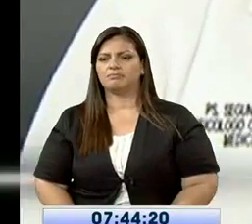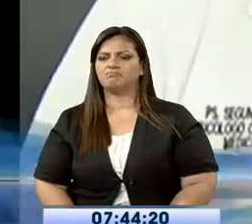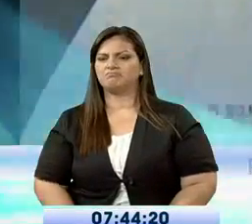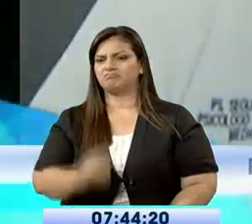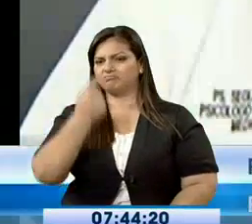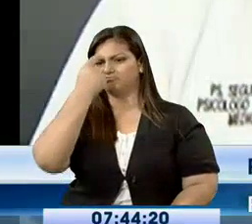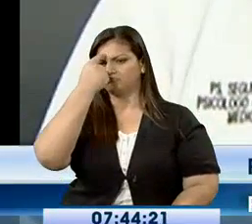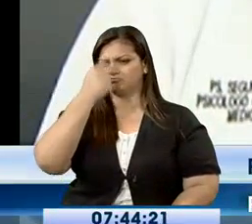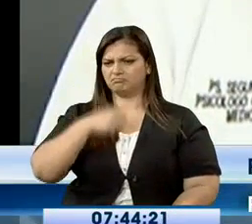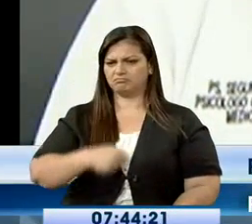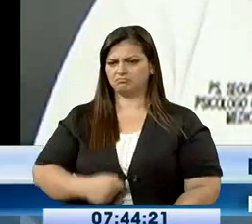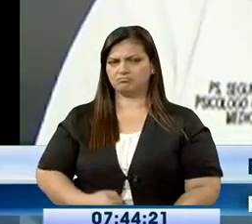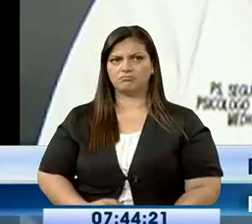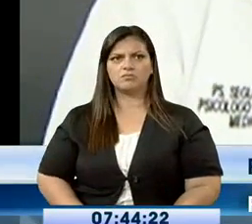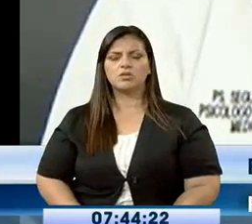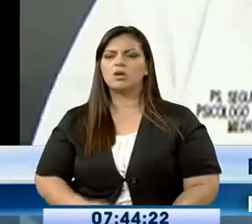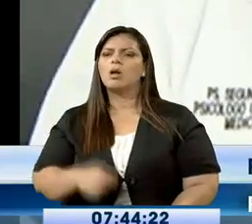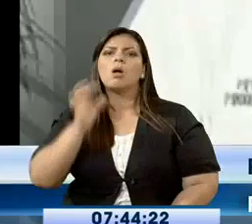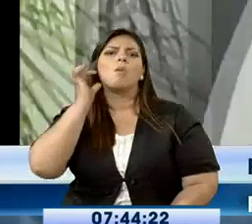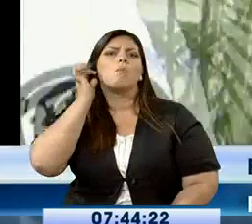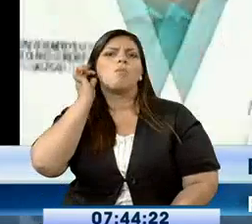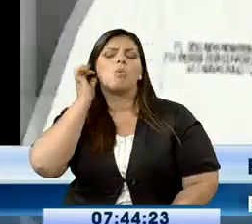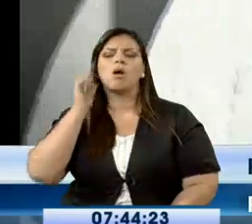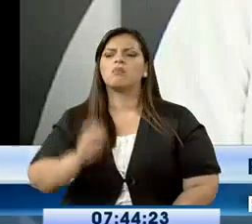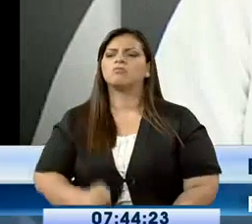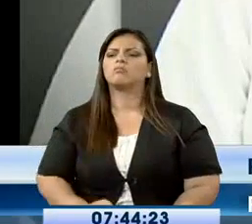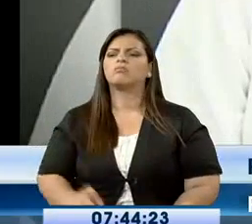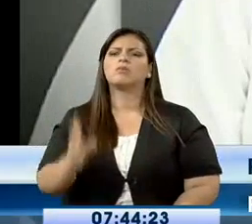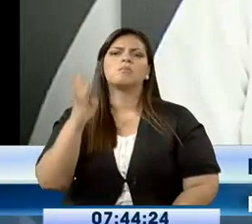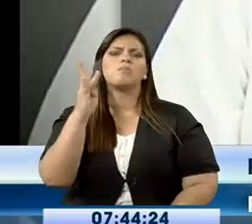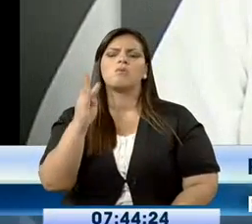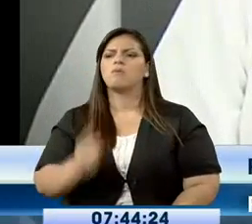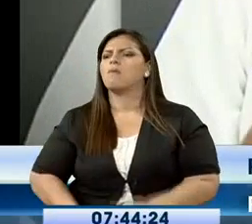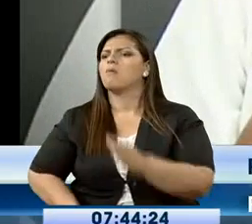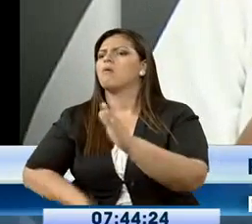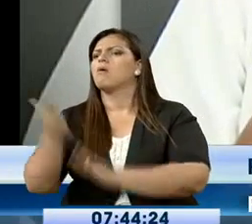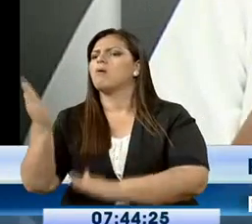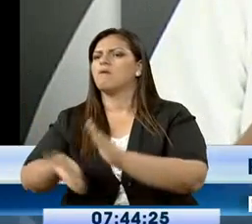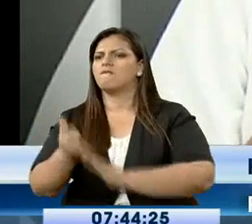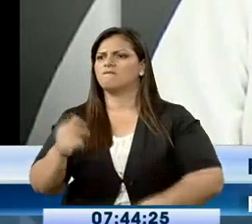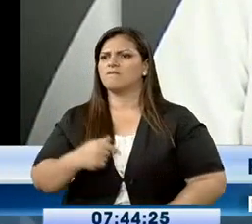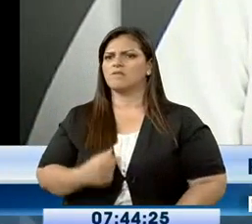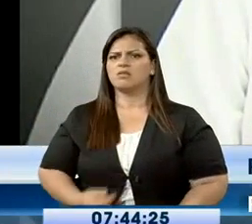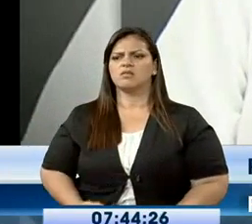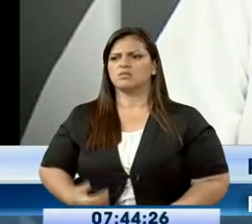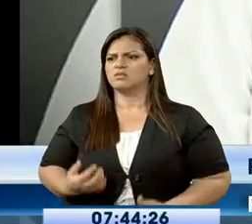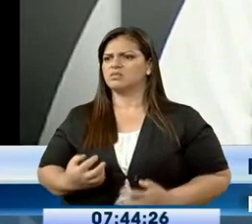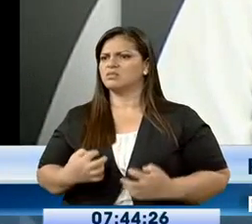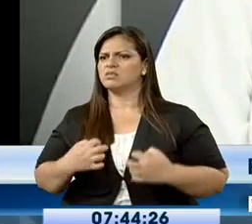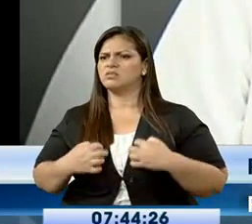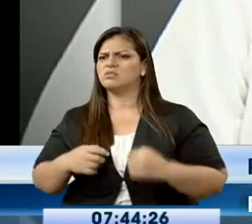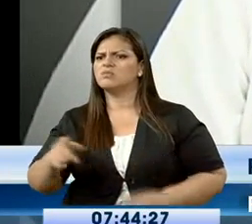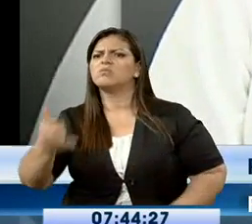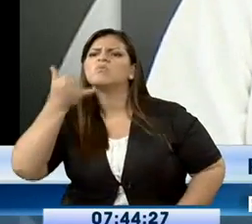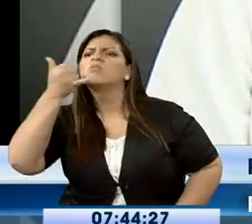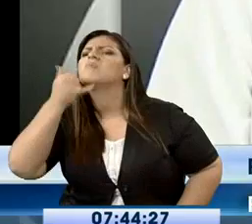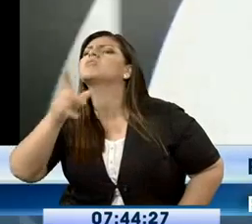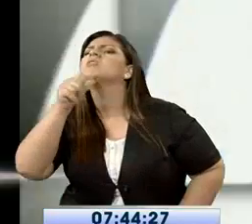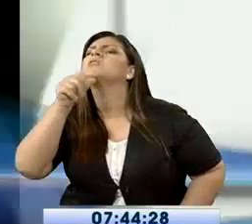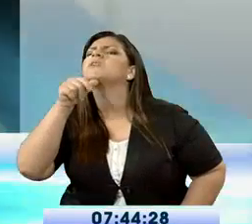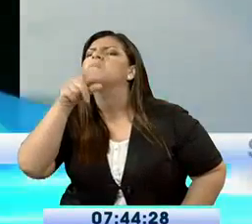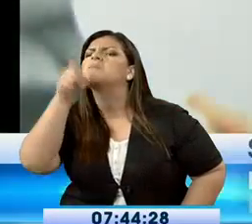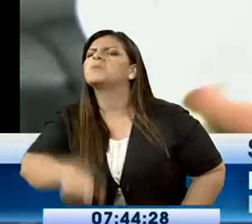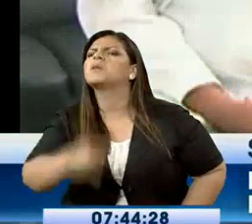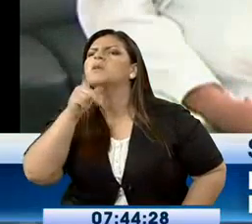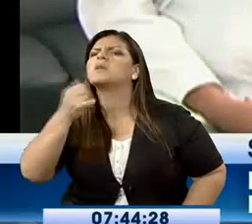de vestir, comienzan a controlarle la salida, los teléfonos, se vuelven obsesivos, se vuelven